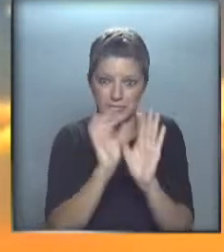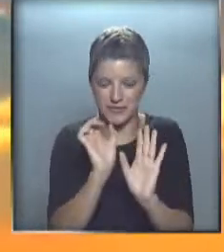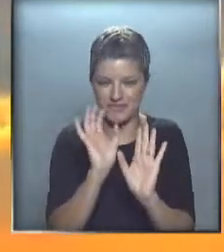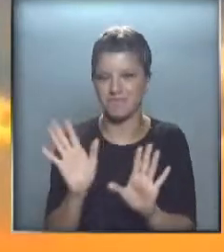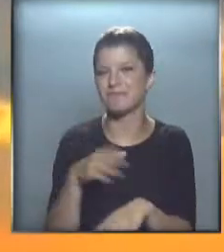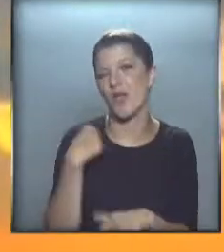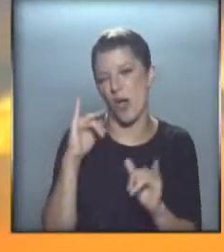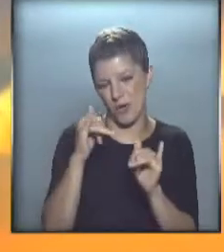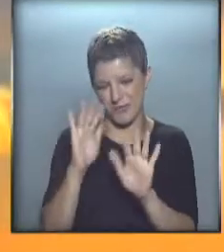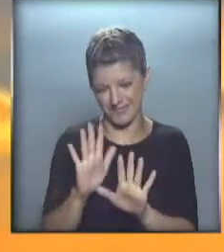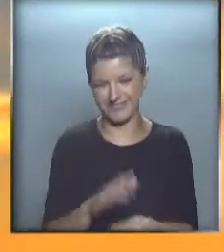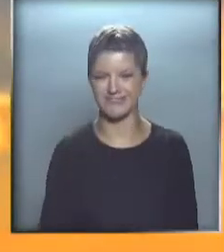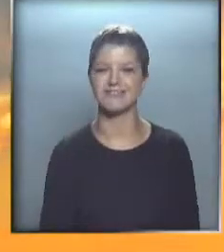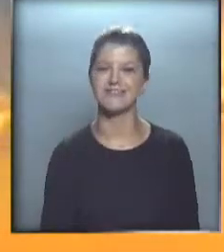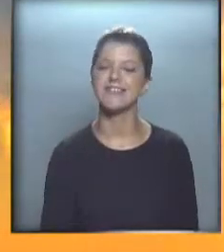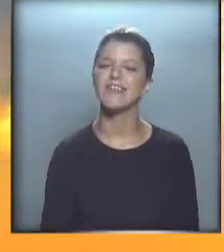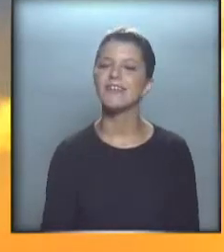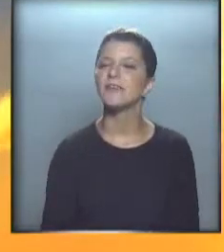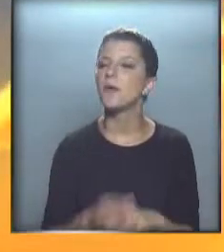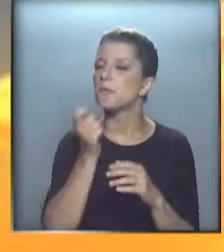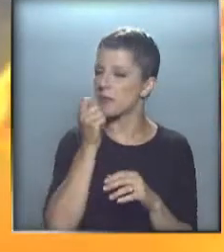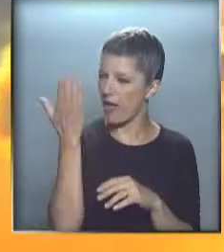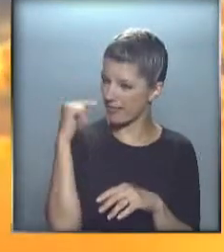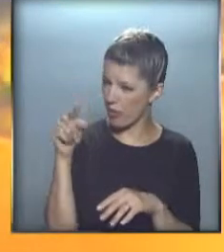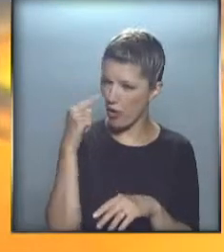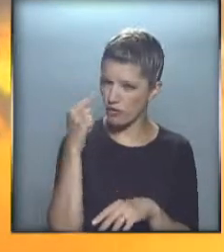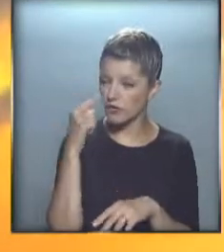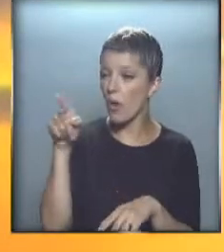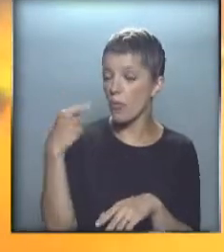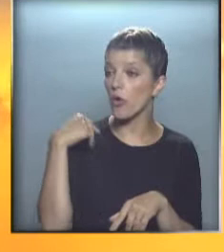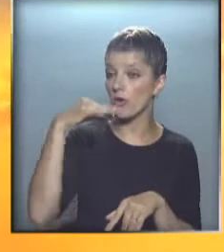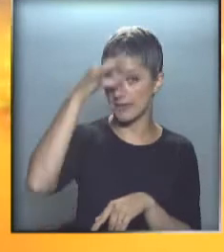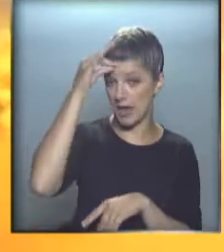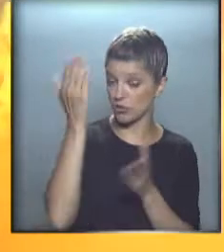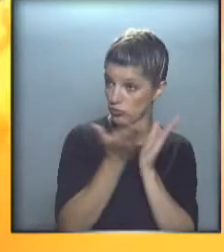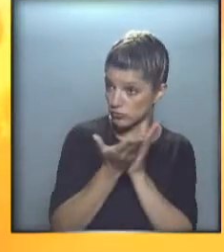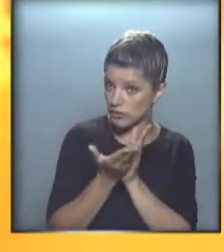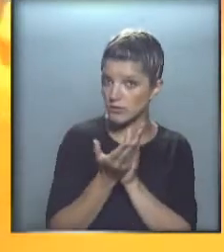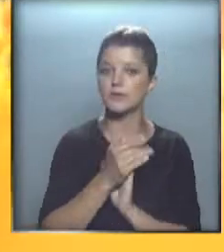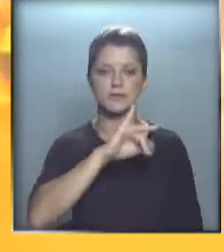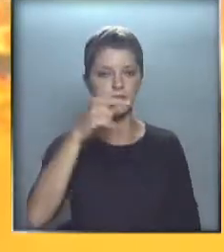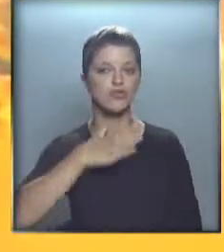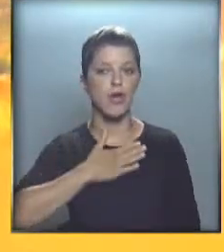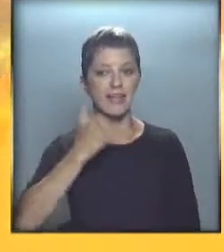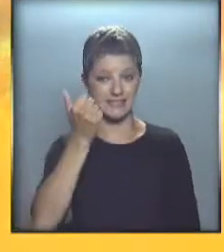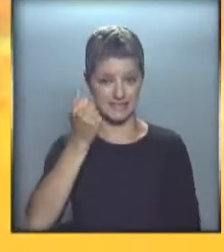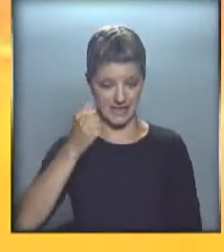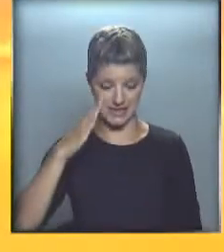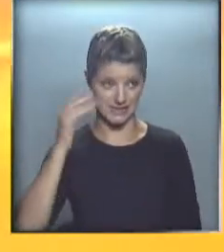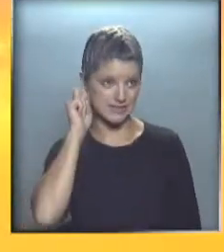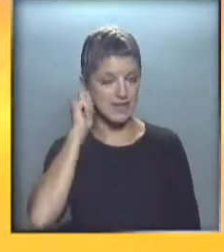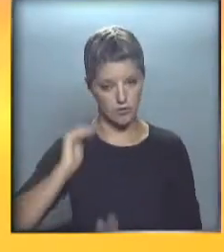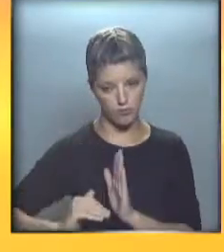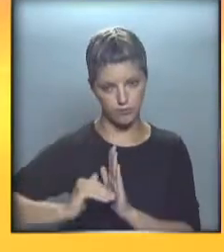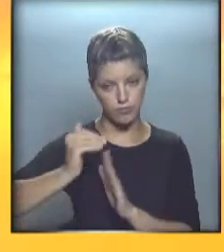jovencito. Jovencito. ¿Y cómo fue trabajar? Como ya habías trabajado, estudiaste teatro, habías trabajado en televisión. Sí, yo estudié teatro desde los 6 años, dejé un